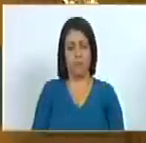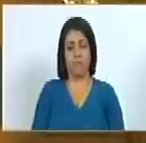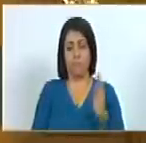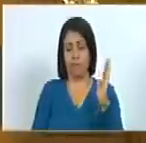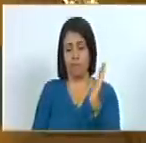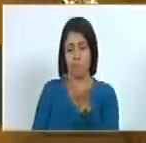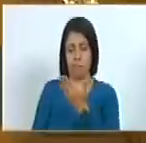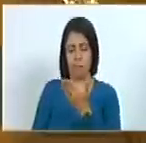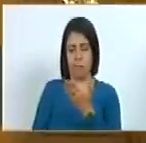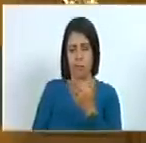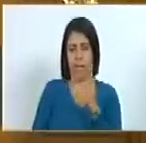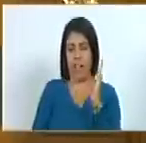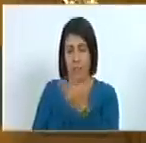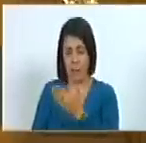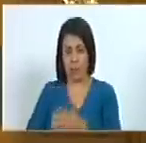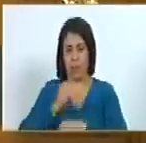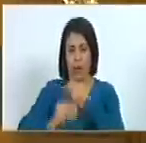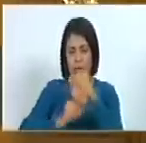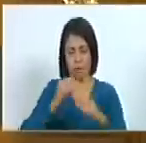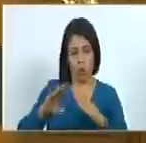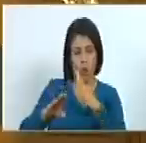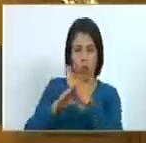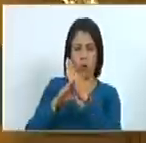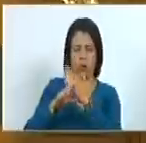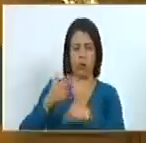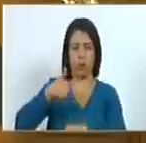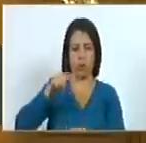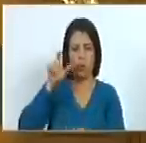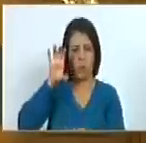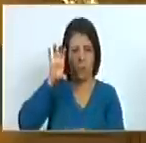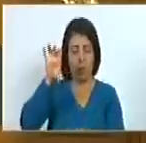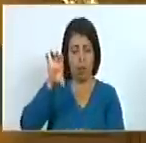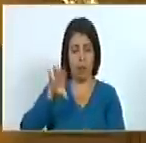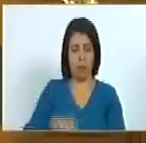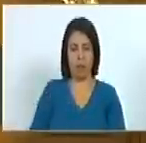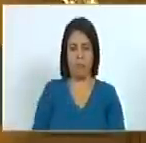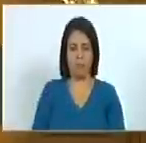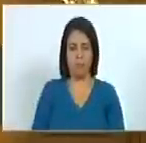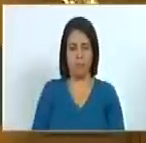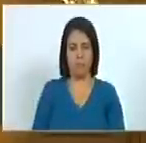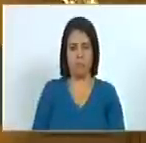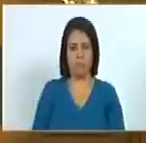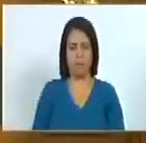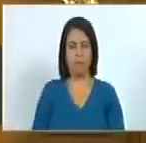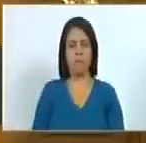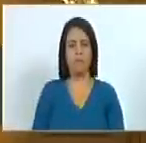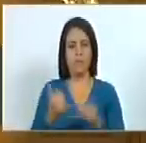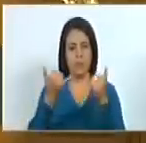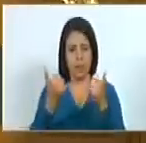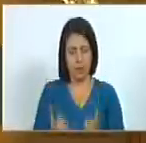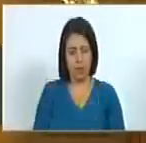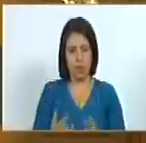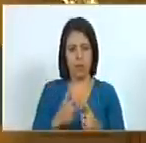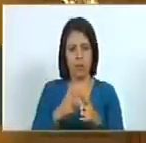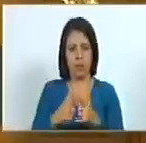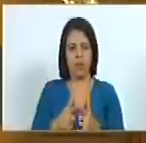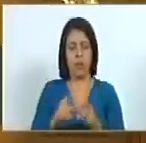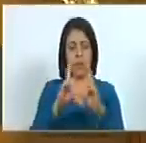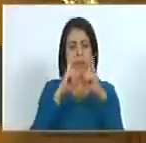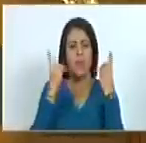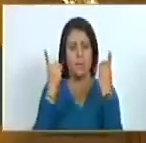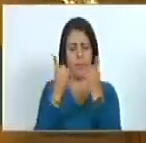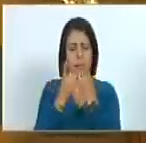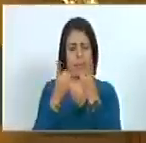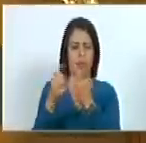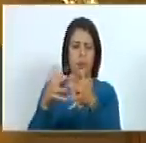sanciones imperiales que se han aplicado contra nuestro país. De acuerdo a los códigos del Departamento